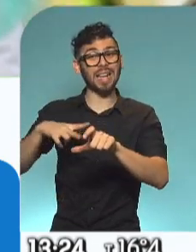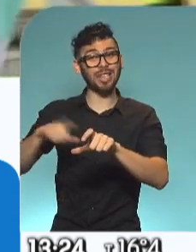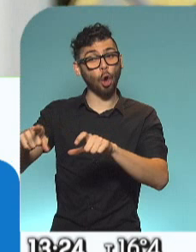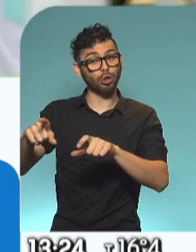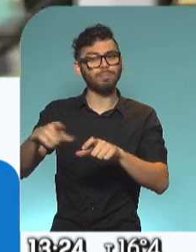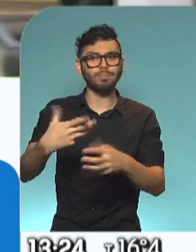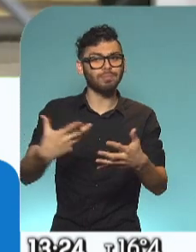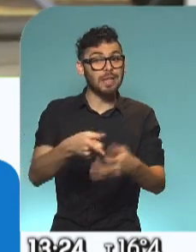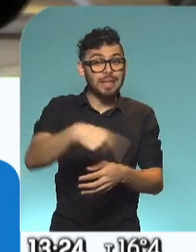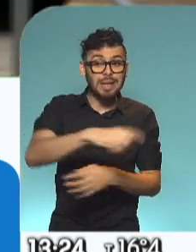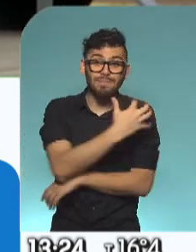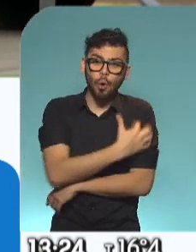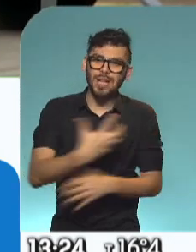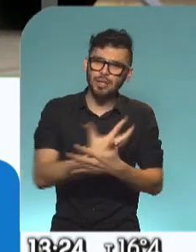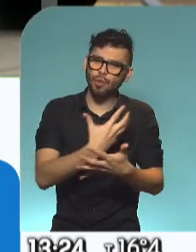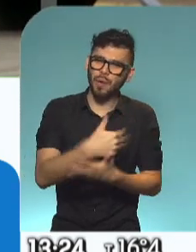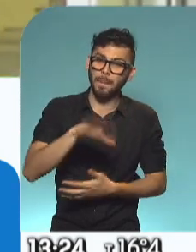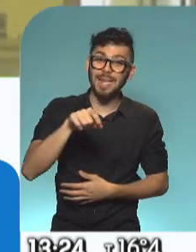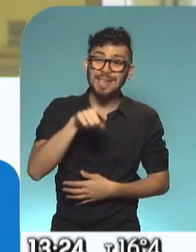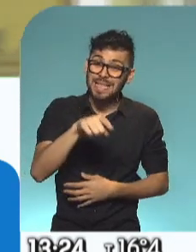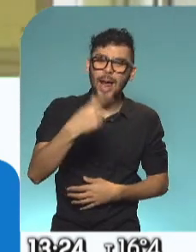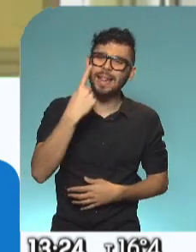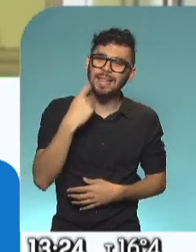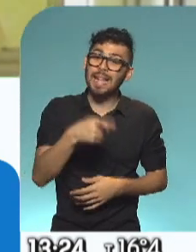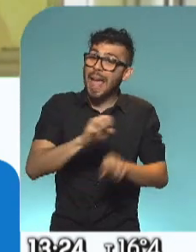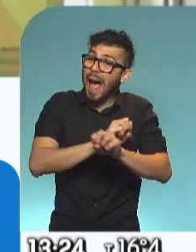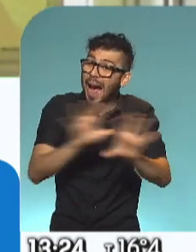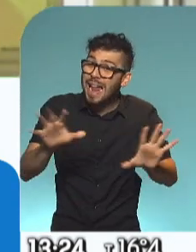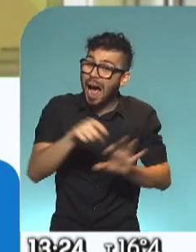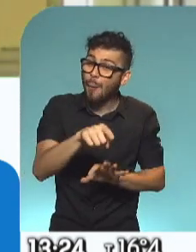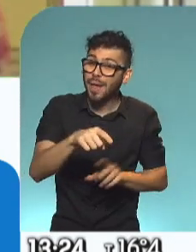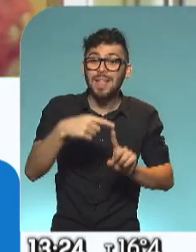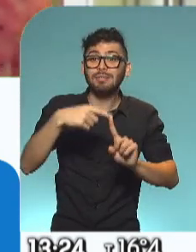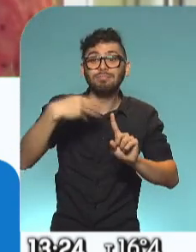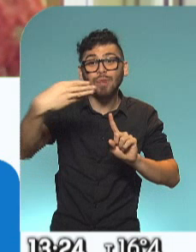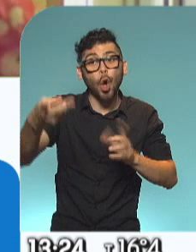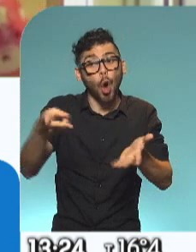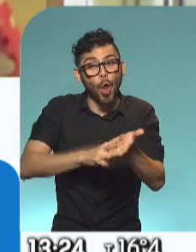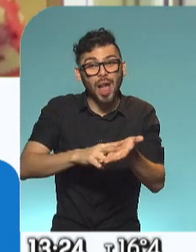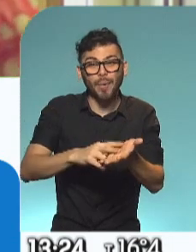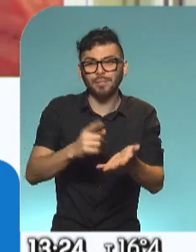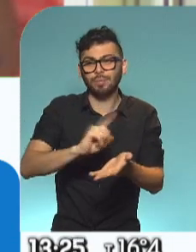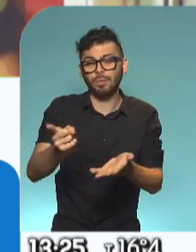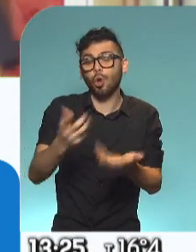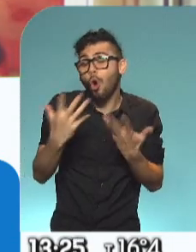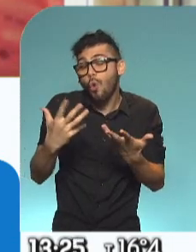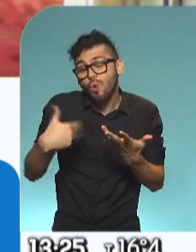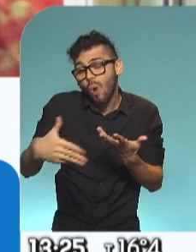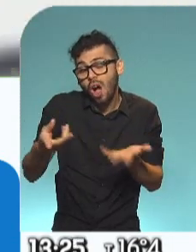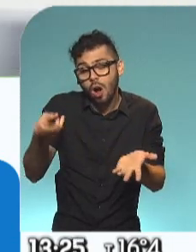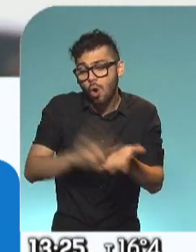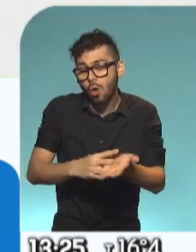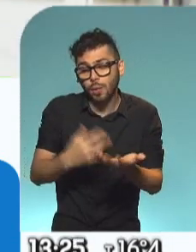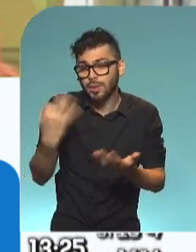una situación muy triste y grave, que eso no se debería repetir, pero claro que sí que se va a repetir. Entonces